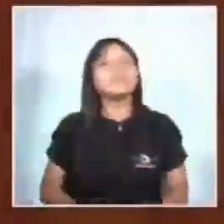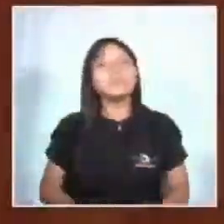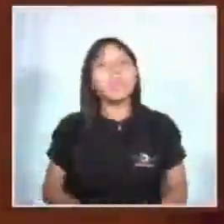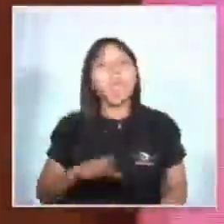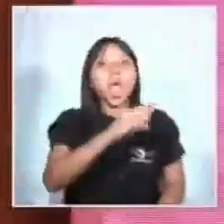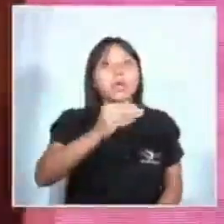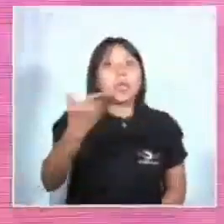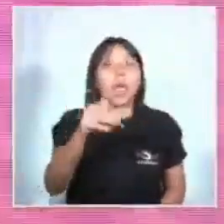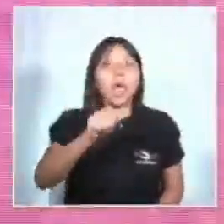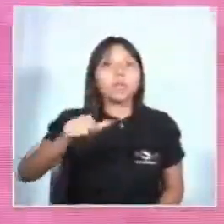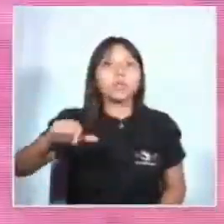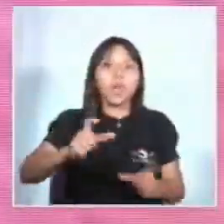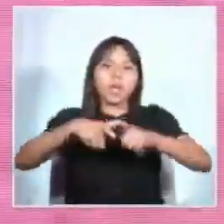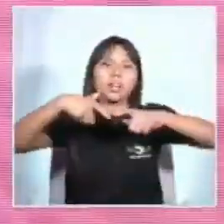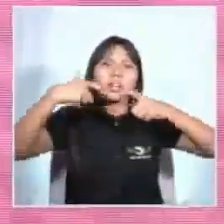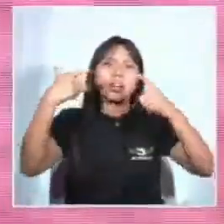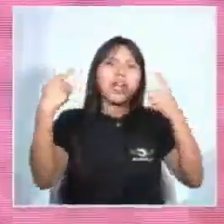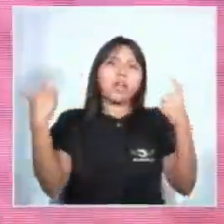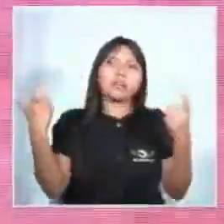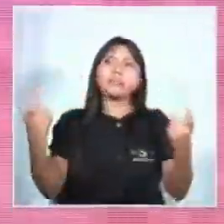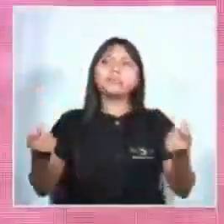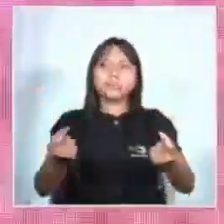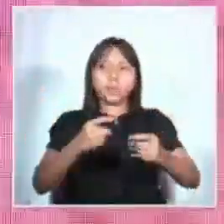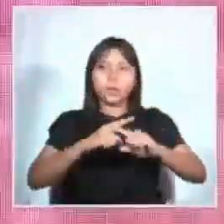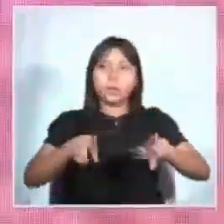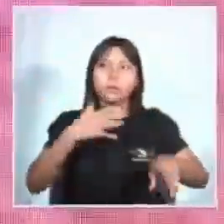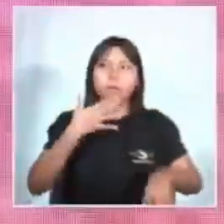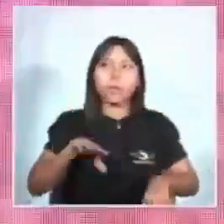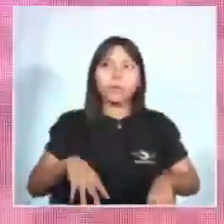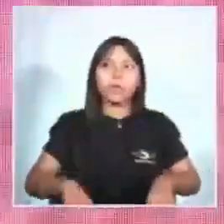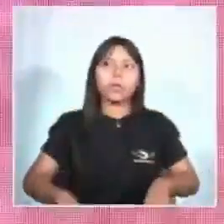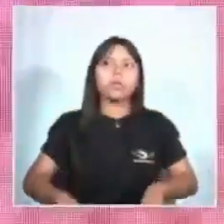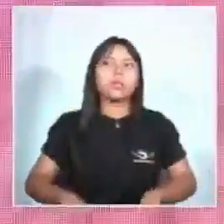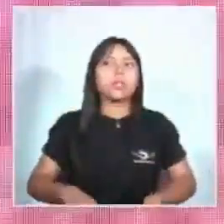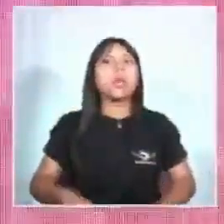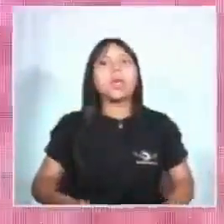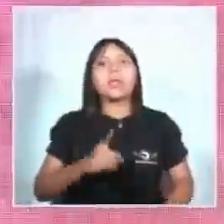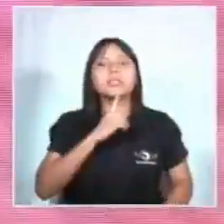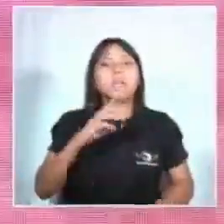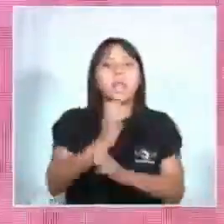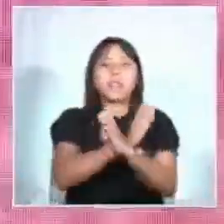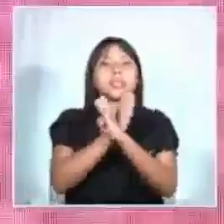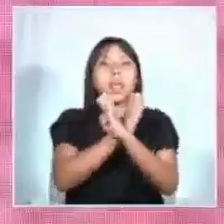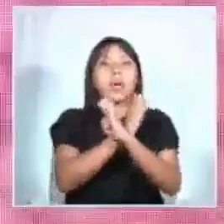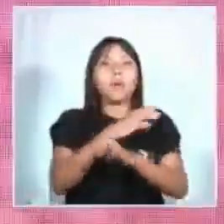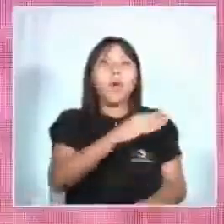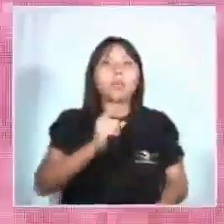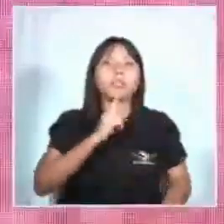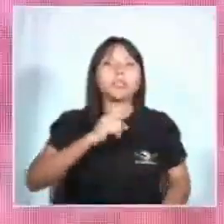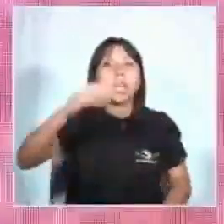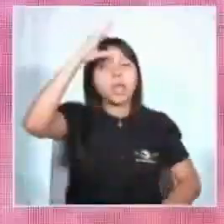Y hay una gran diferencia entre ser esclavo y ser